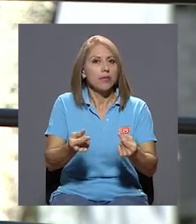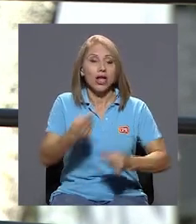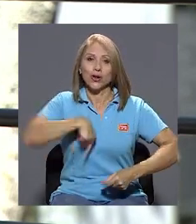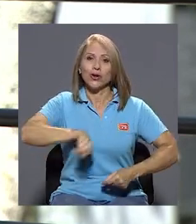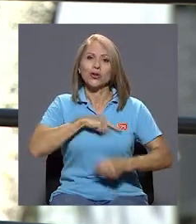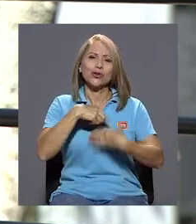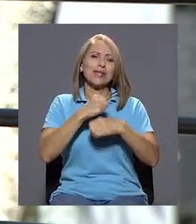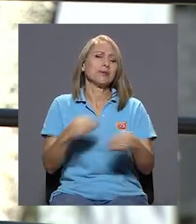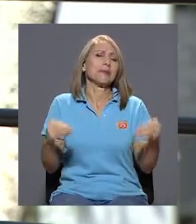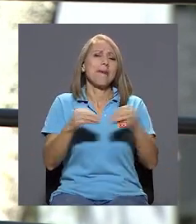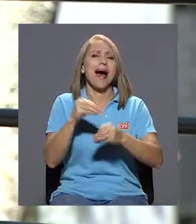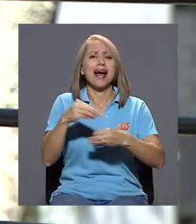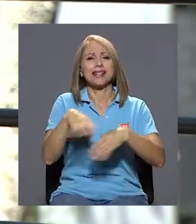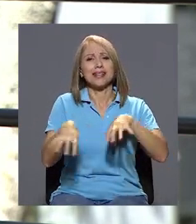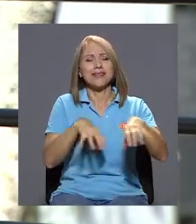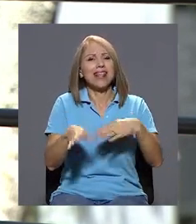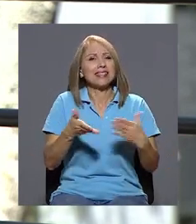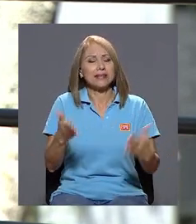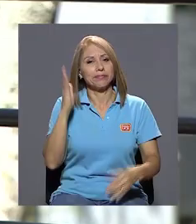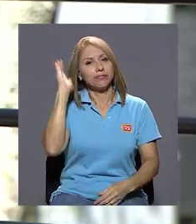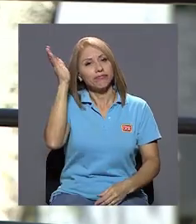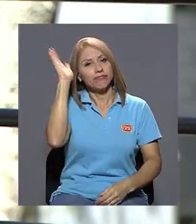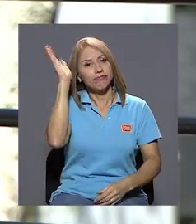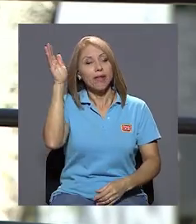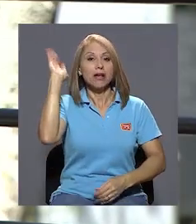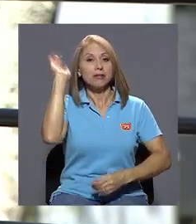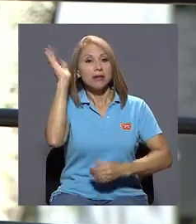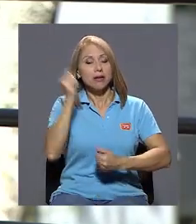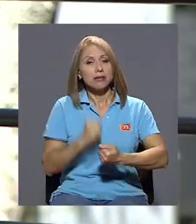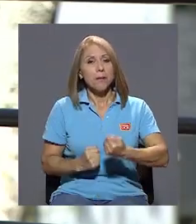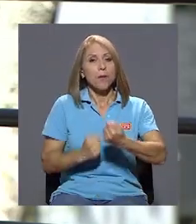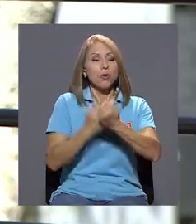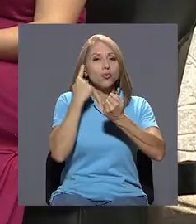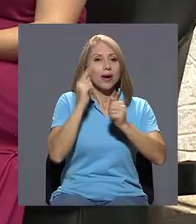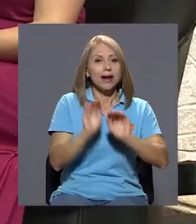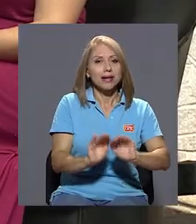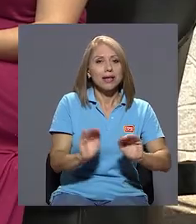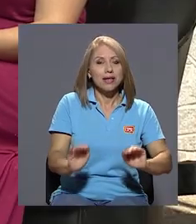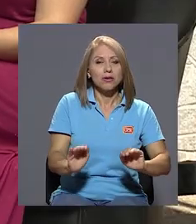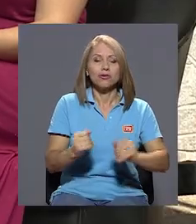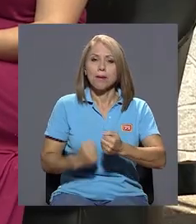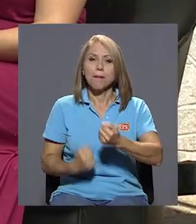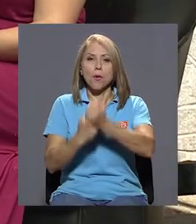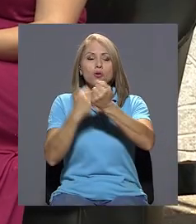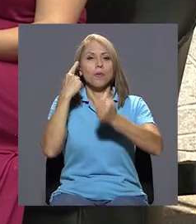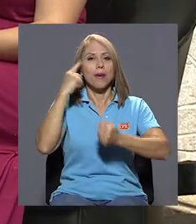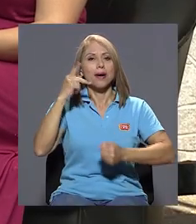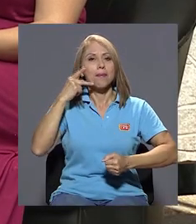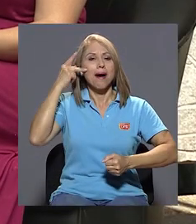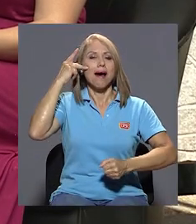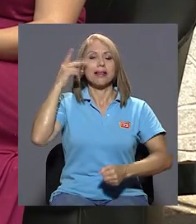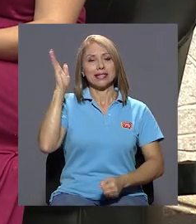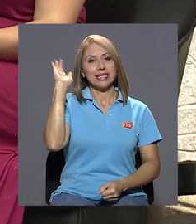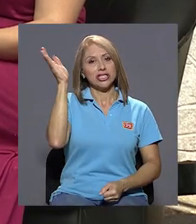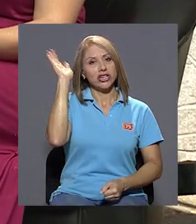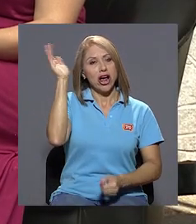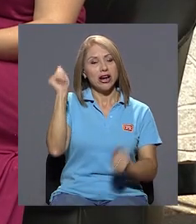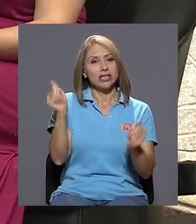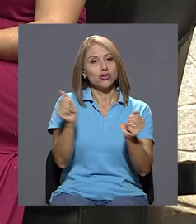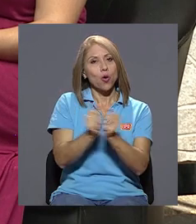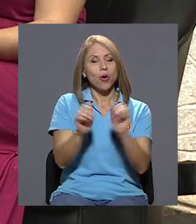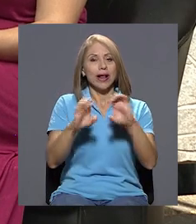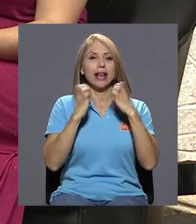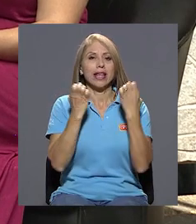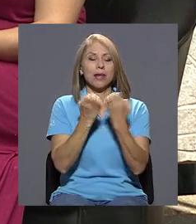charlas. Charlas de apoyo para los niños, charlas de apoyos para los padres, hacemos charlas con los mismos, el